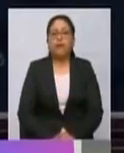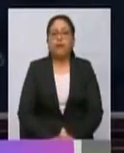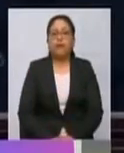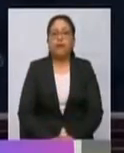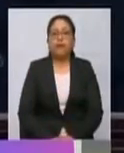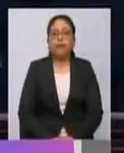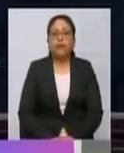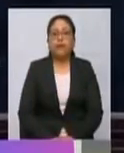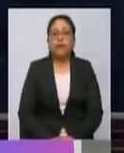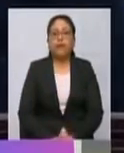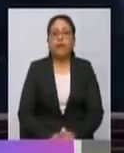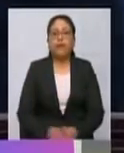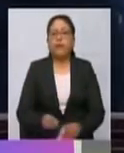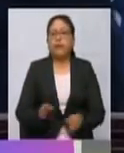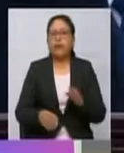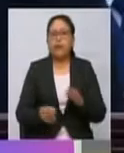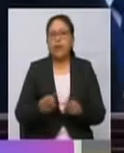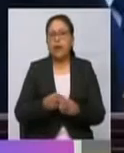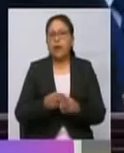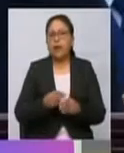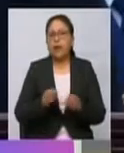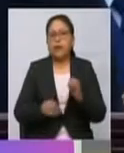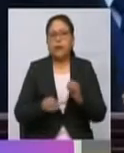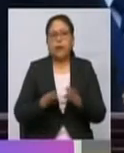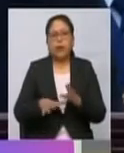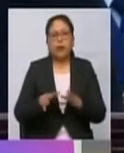está completando el lote como que habíamos